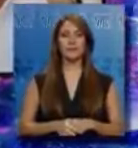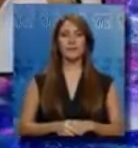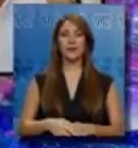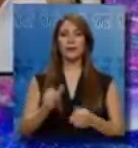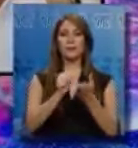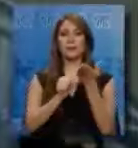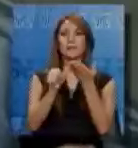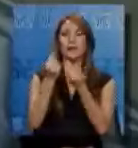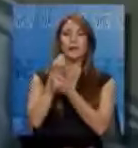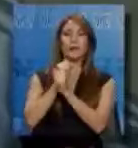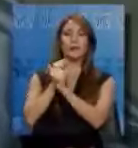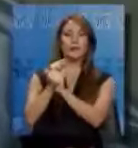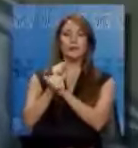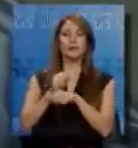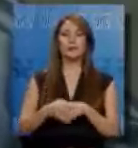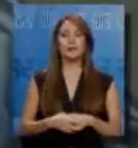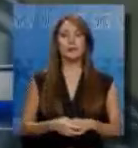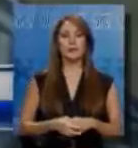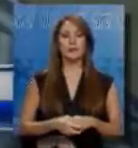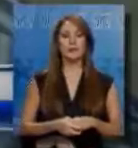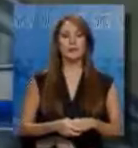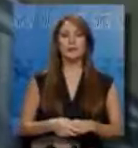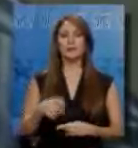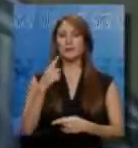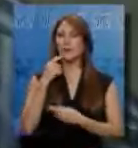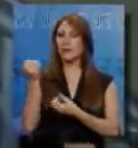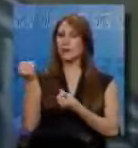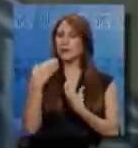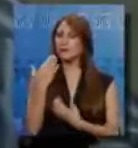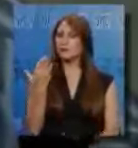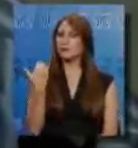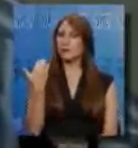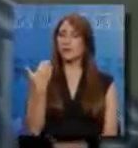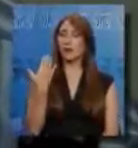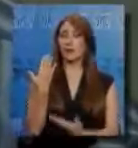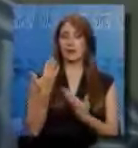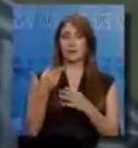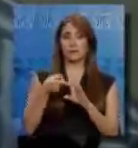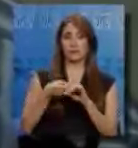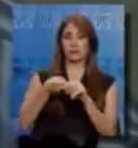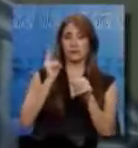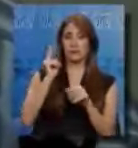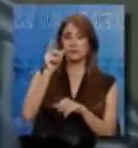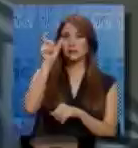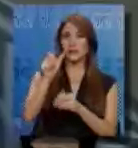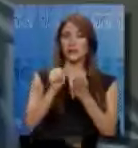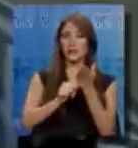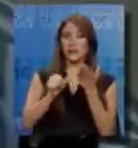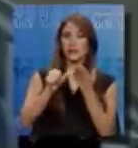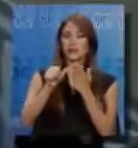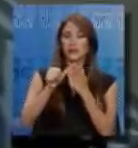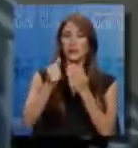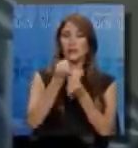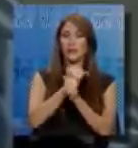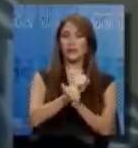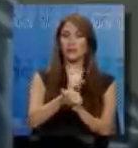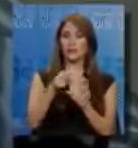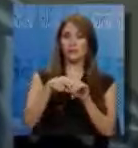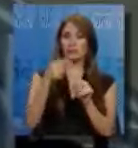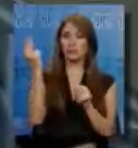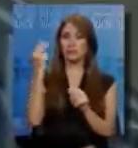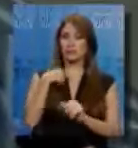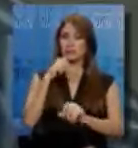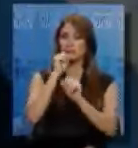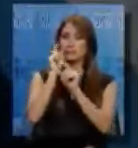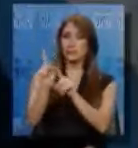Ministro de Defensa. Nos llegó una información hace poco de que habría renunciado el ministro de Defensa, o renunciaría. A la fuente de la